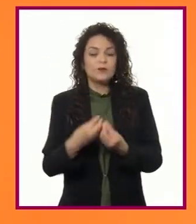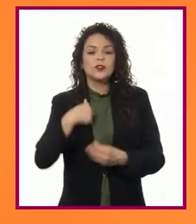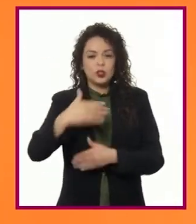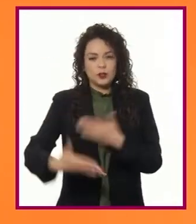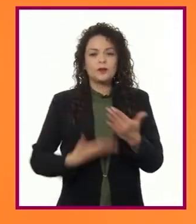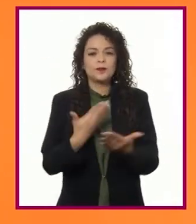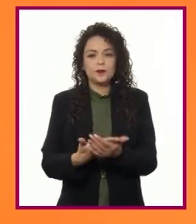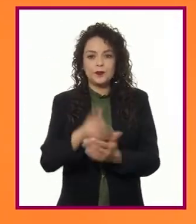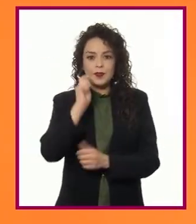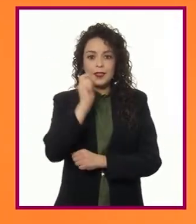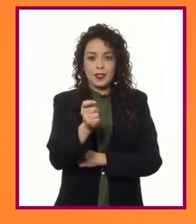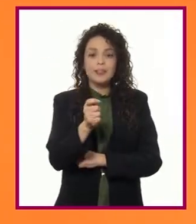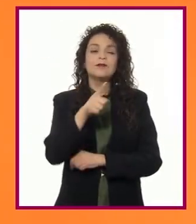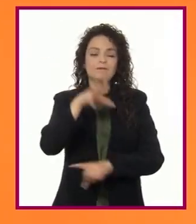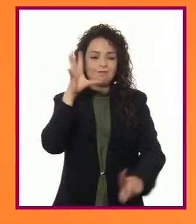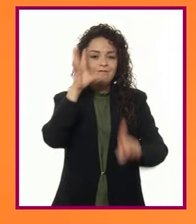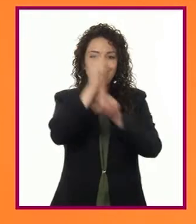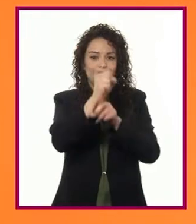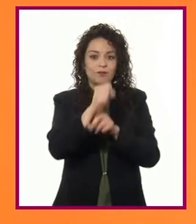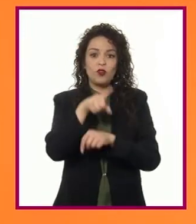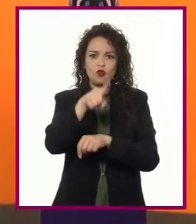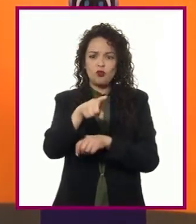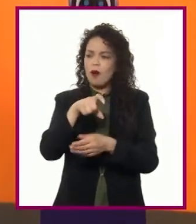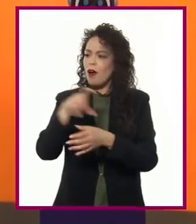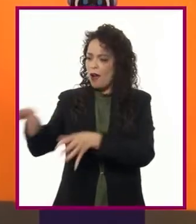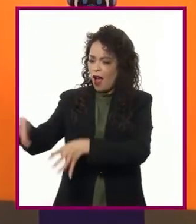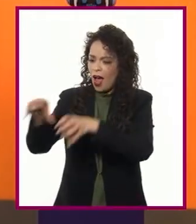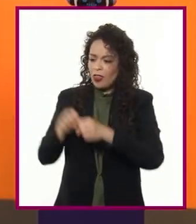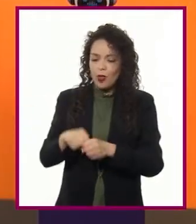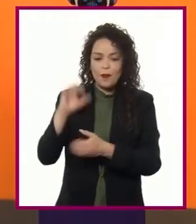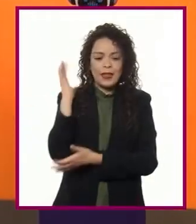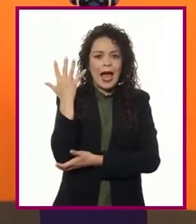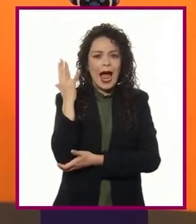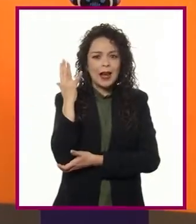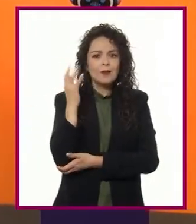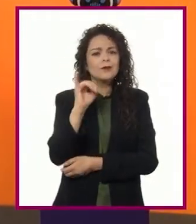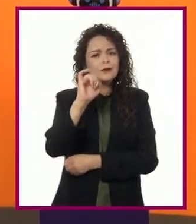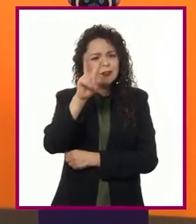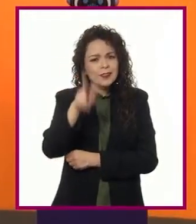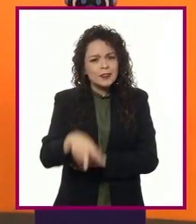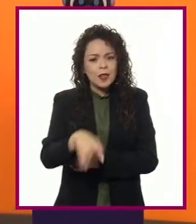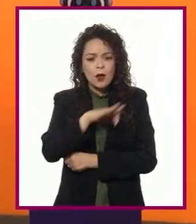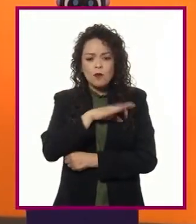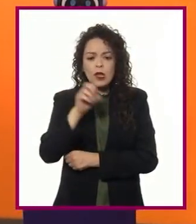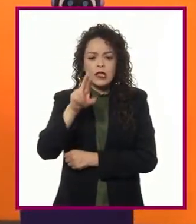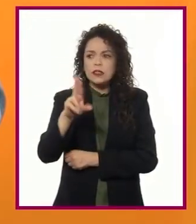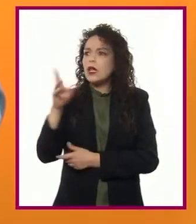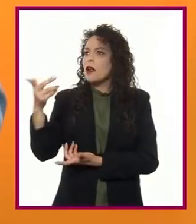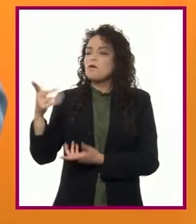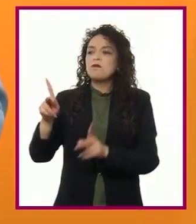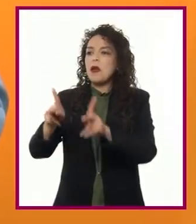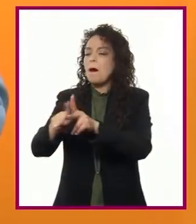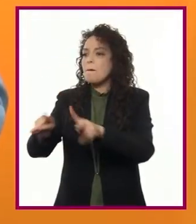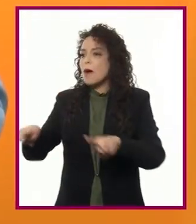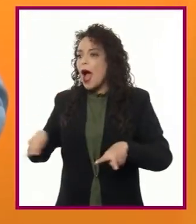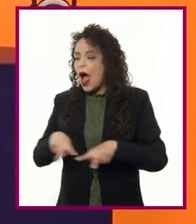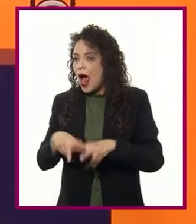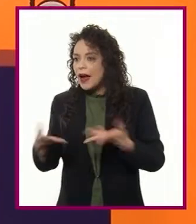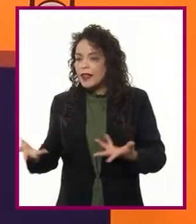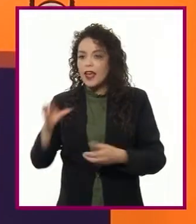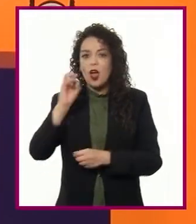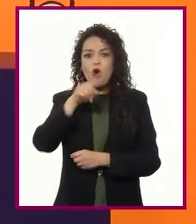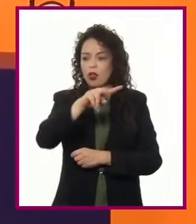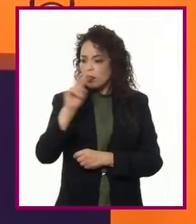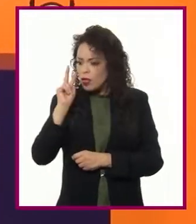el siguiente reto. Adopten un árbol. Así es, puede ser un árbol del parque o uno que se encuentre a su